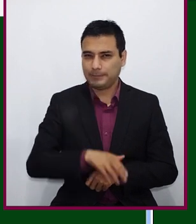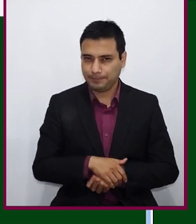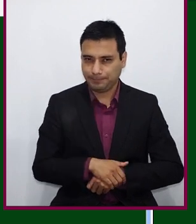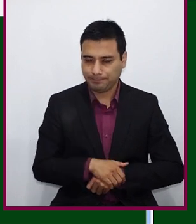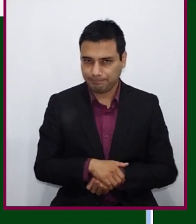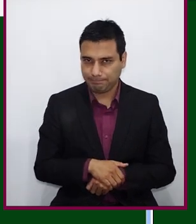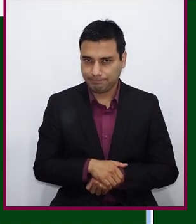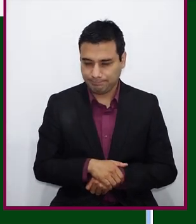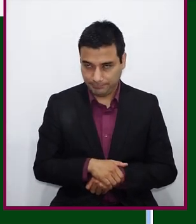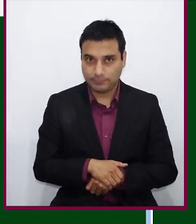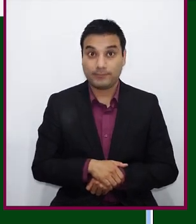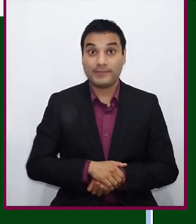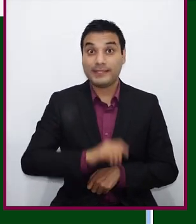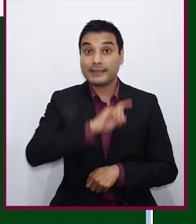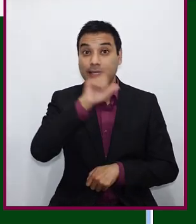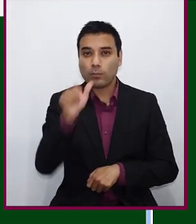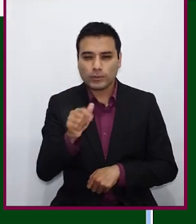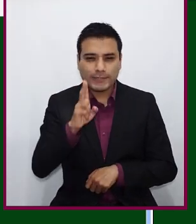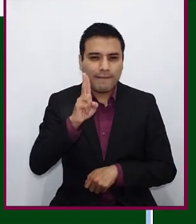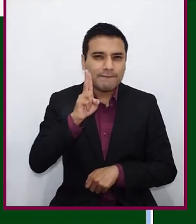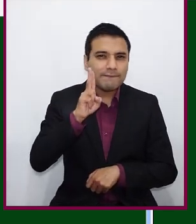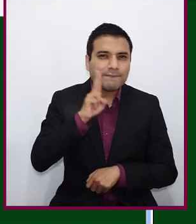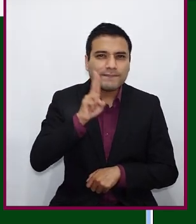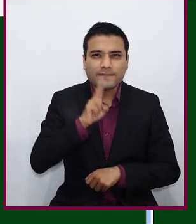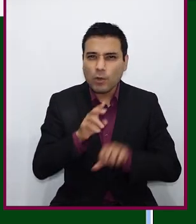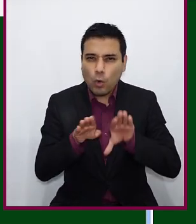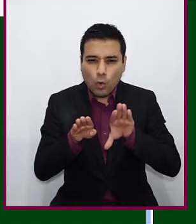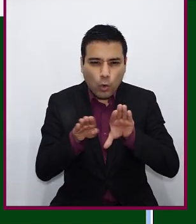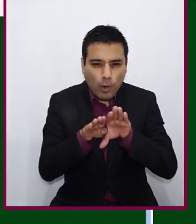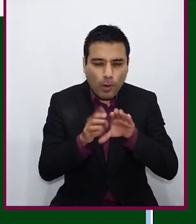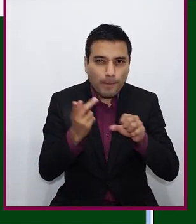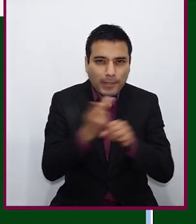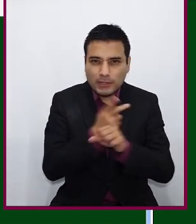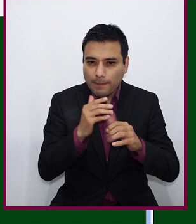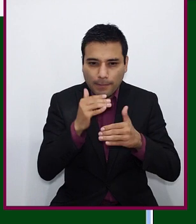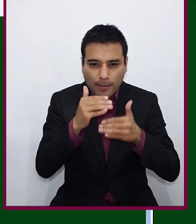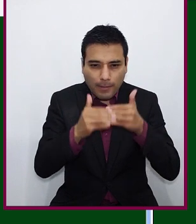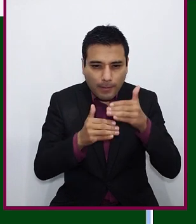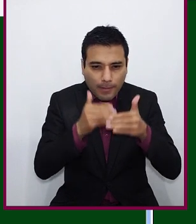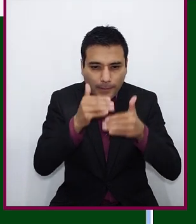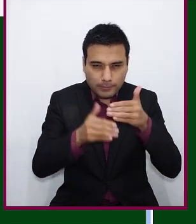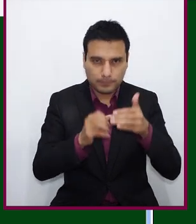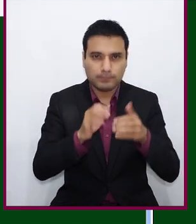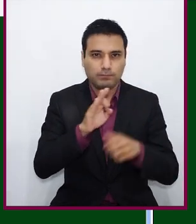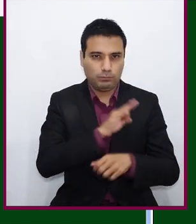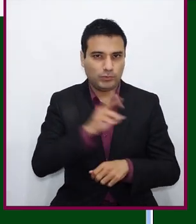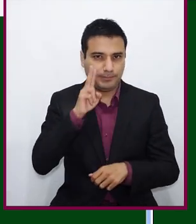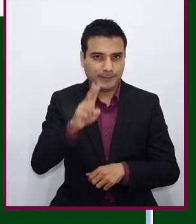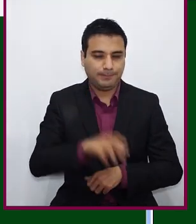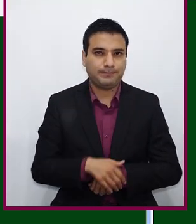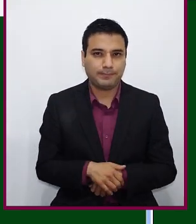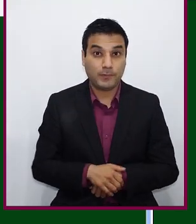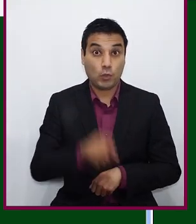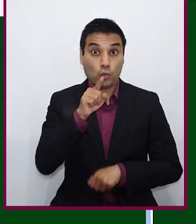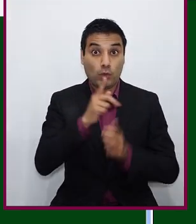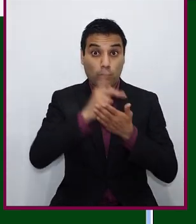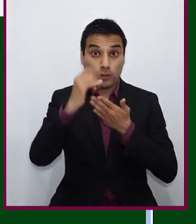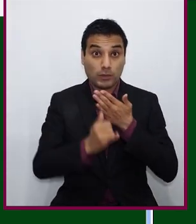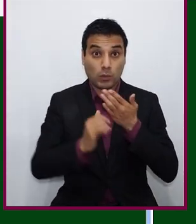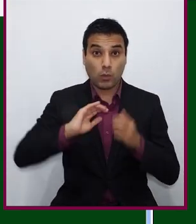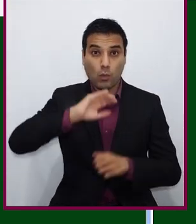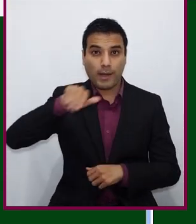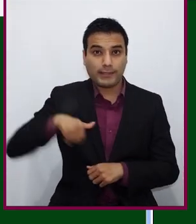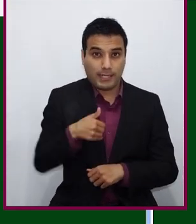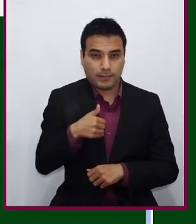resultados de la pantalla a la derecha pueden guardar su proyecto en el sitio y usarlo más adelante dando clic en